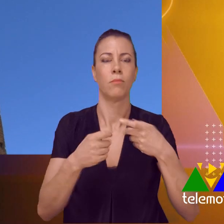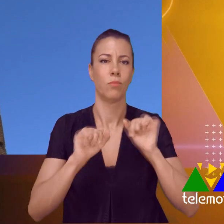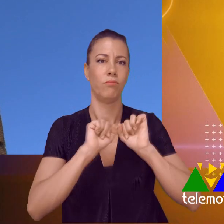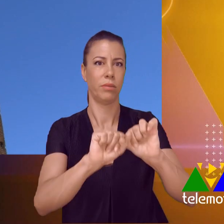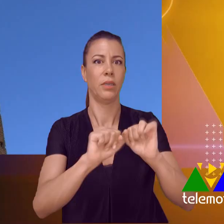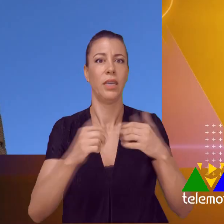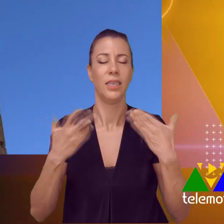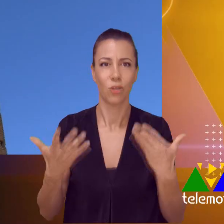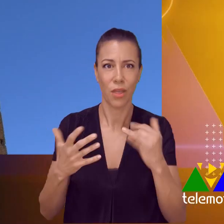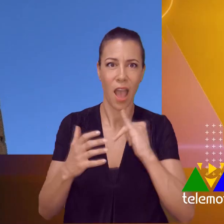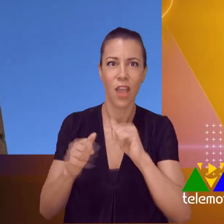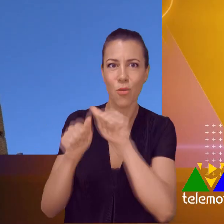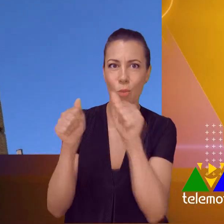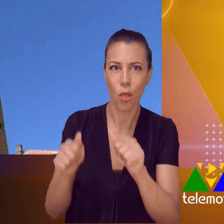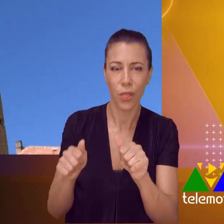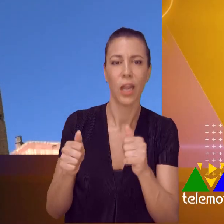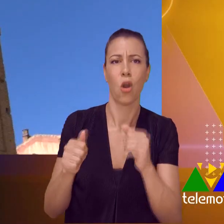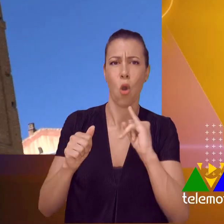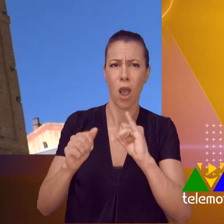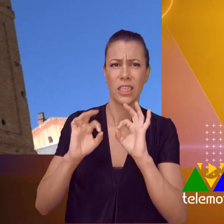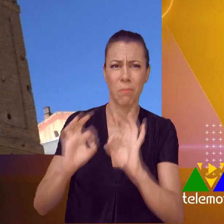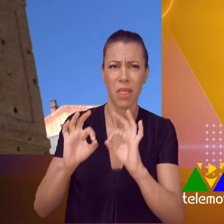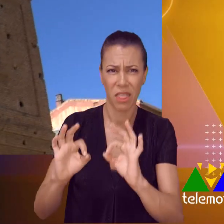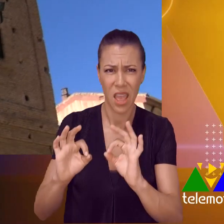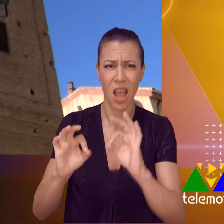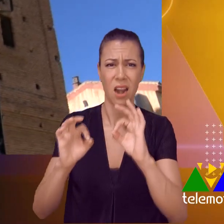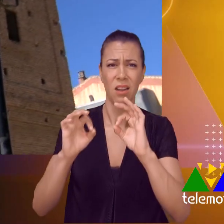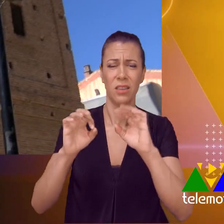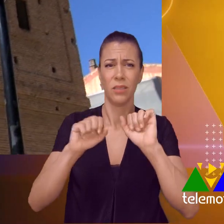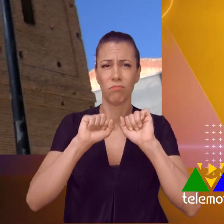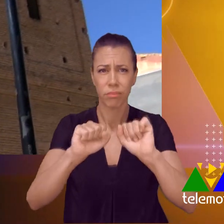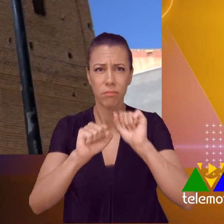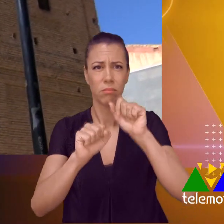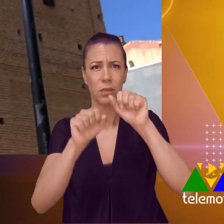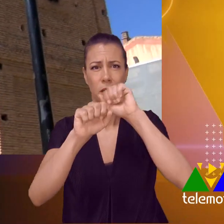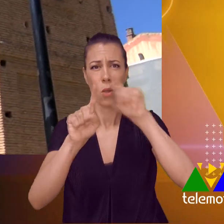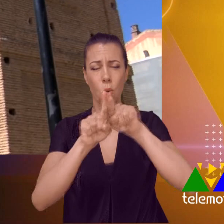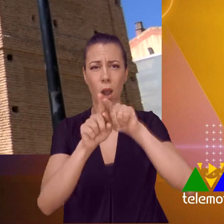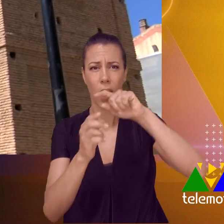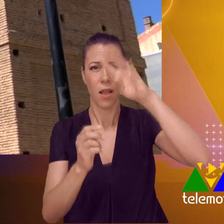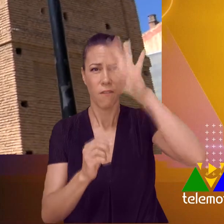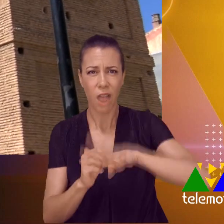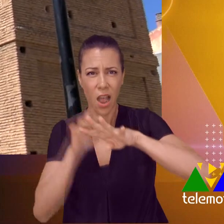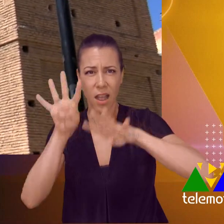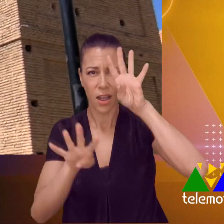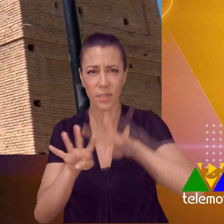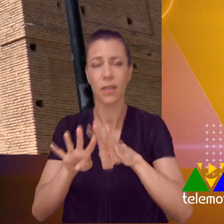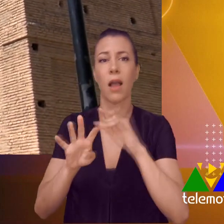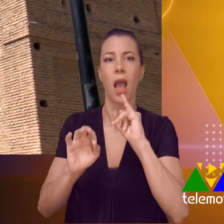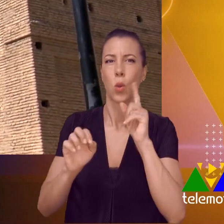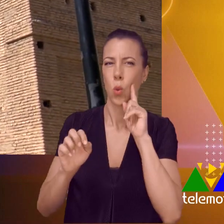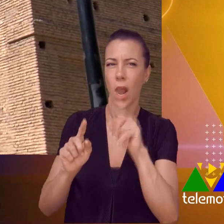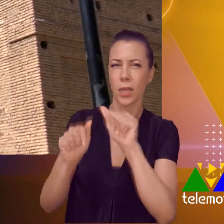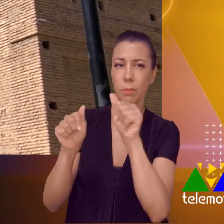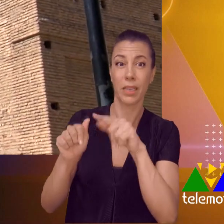de fortaleza, con troneras y con parapetos. Es decir, que indudablemente la iglesia tiene ese